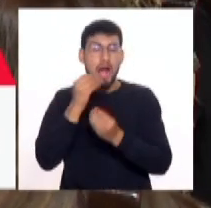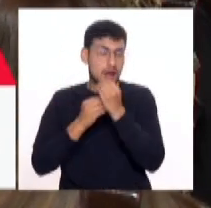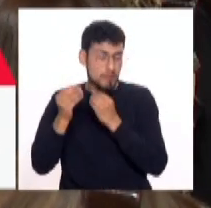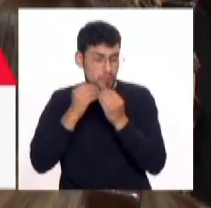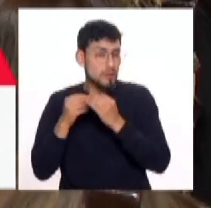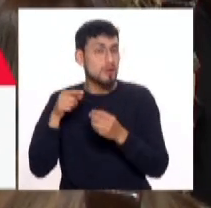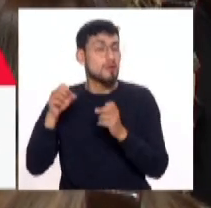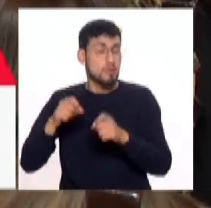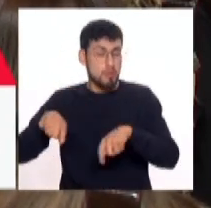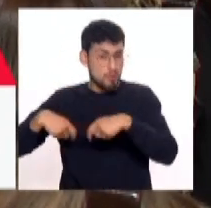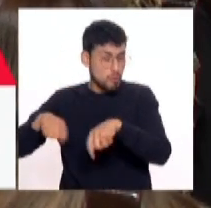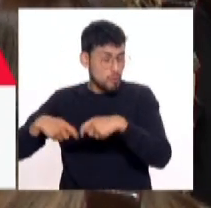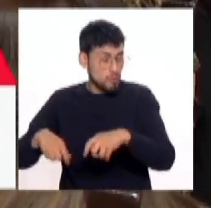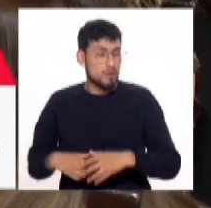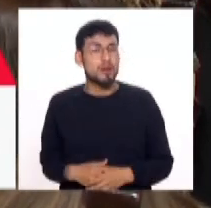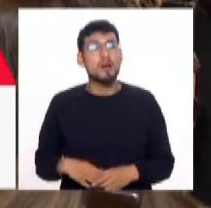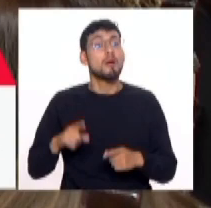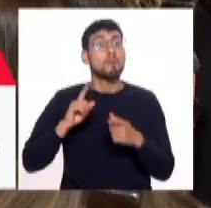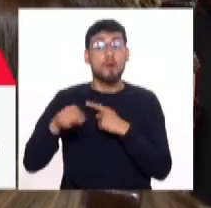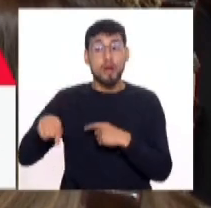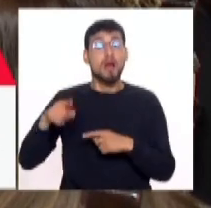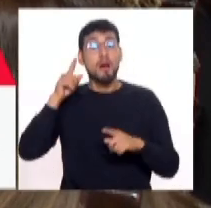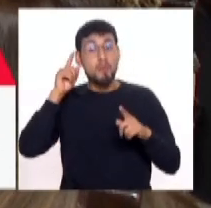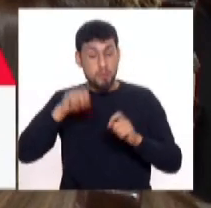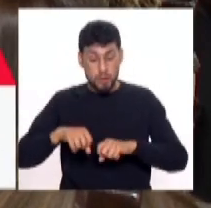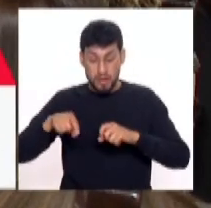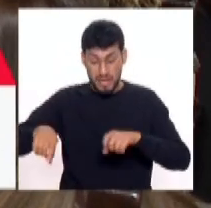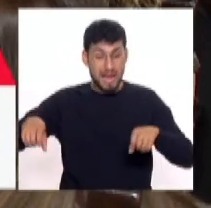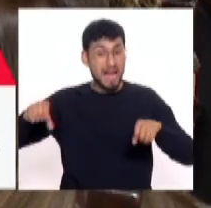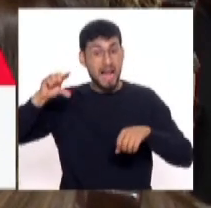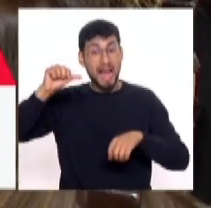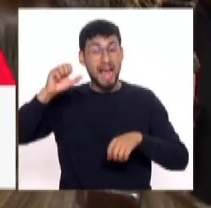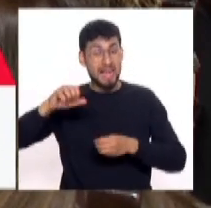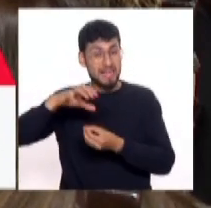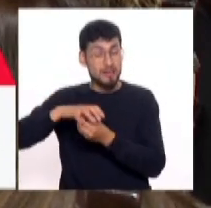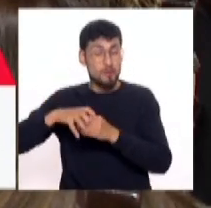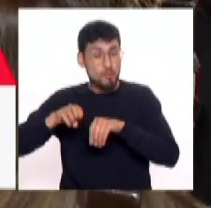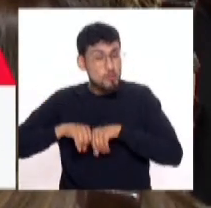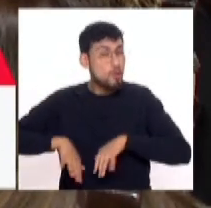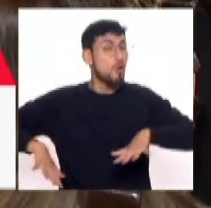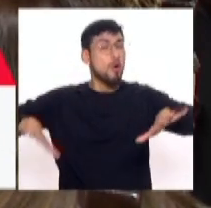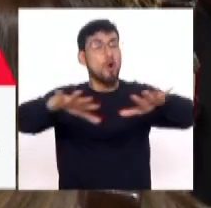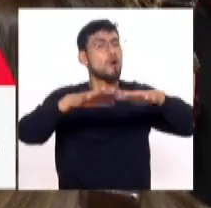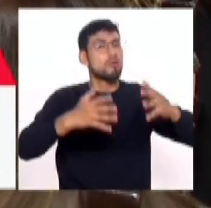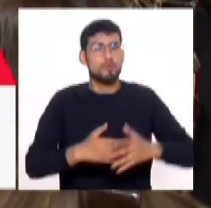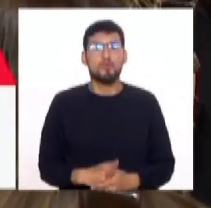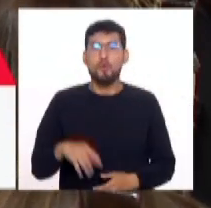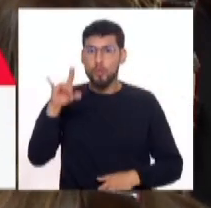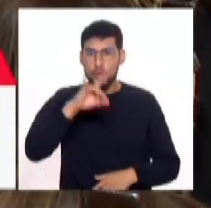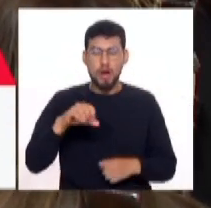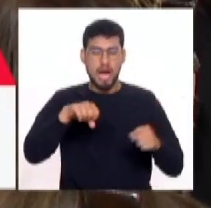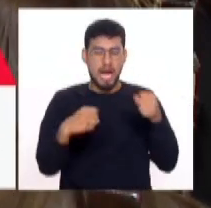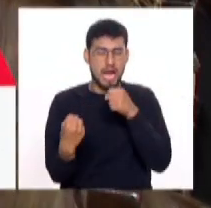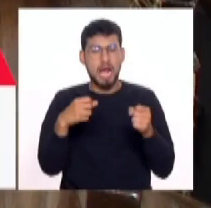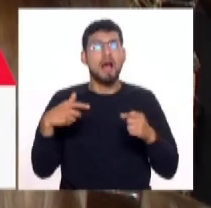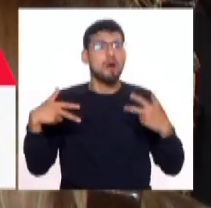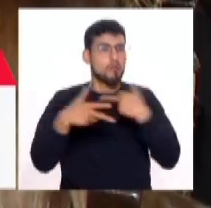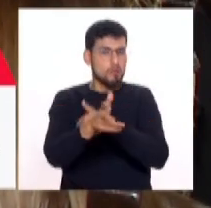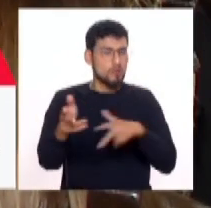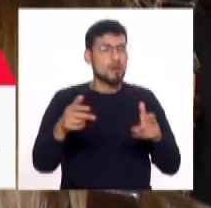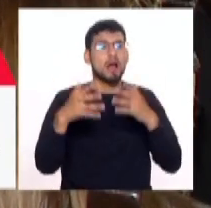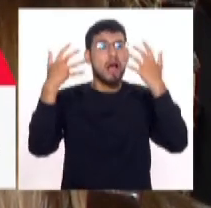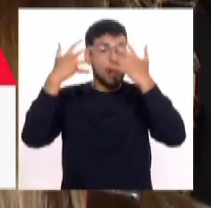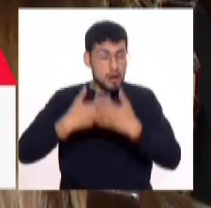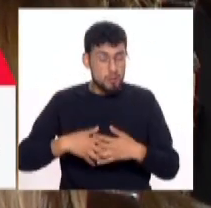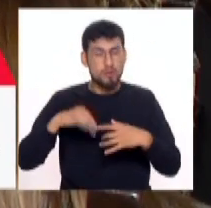Nuestra meta es que su masificación lleve a que este recurso pueda ser usado en el transporte, en la industria, en MIPES